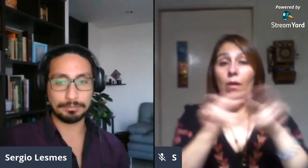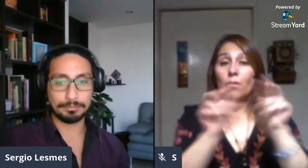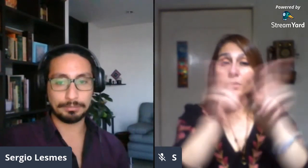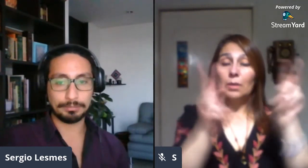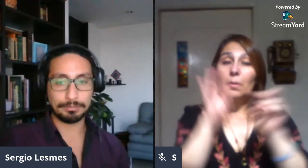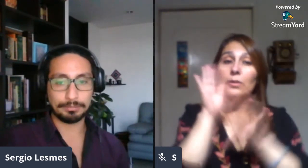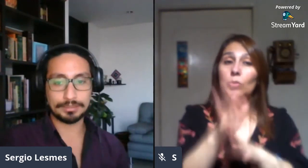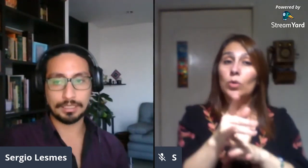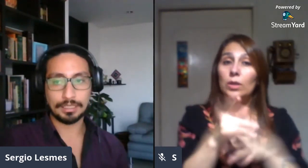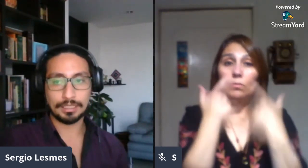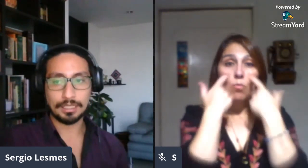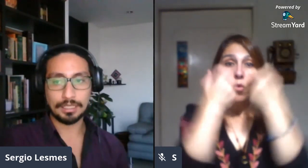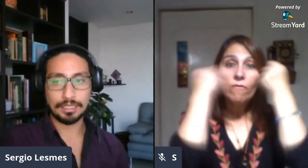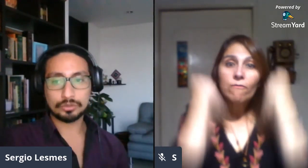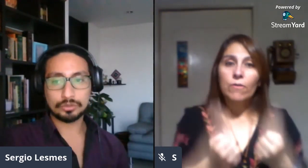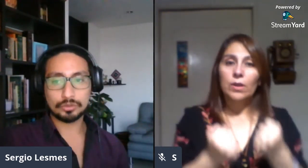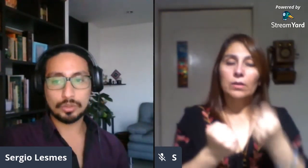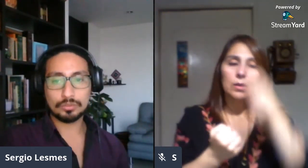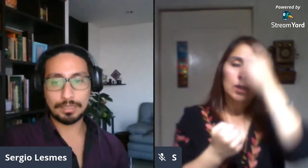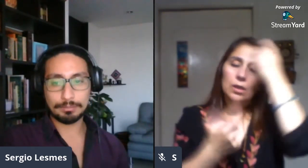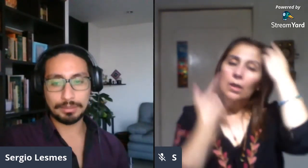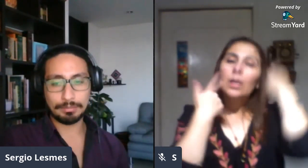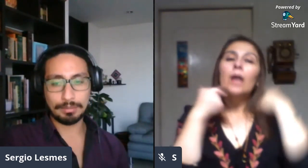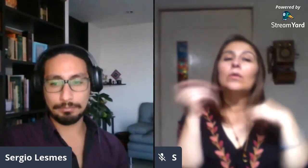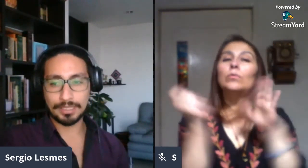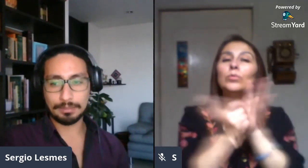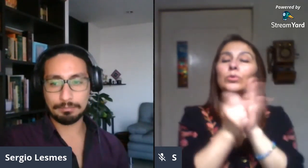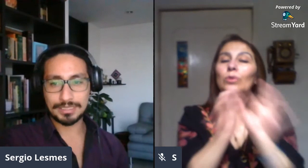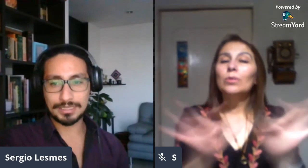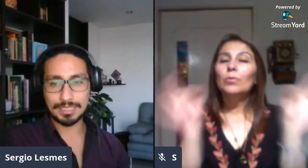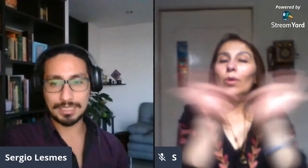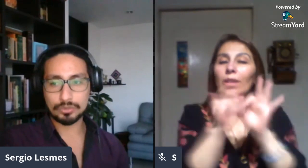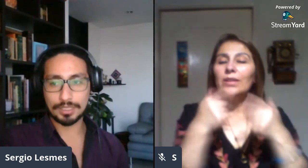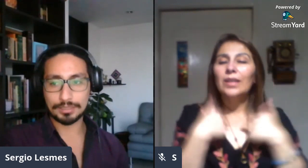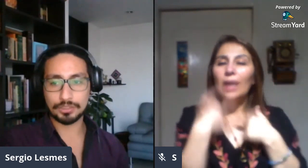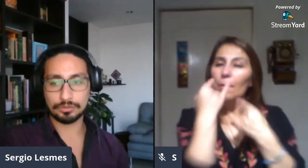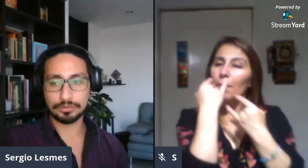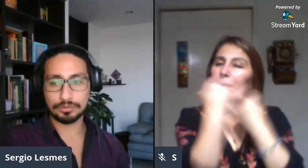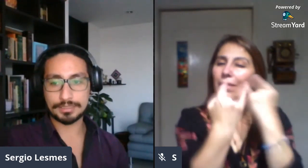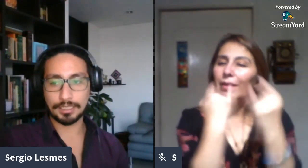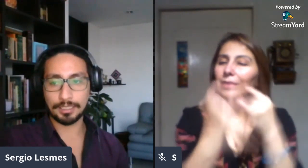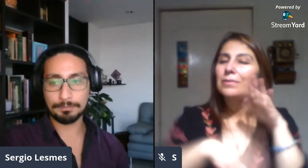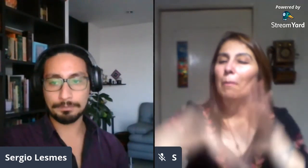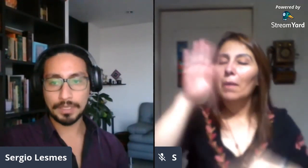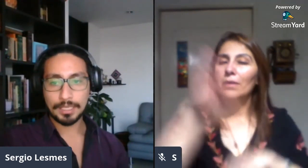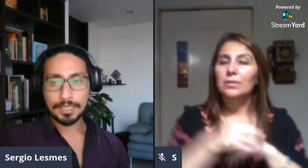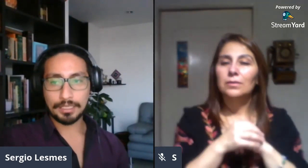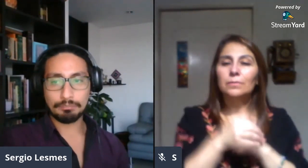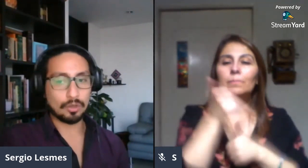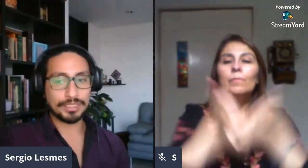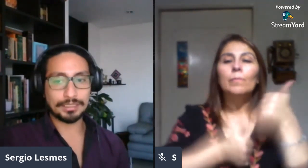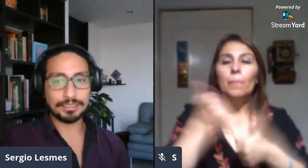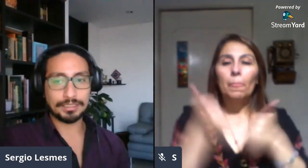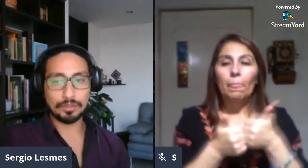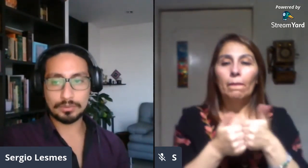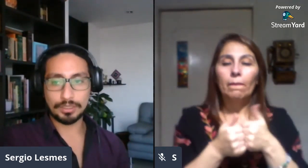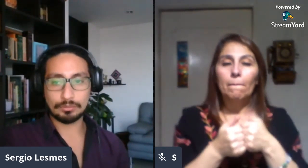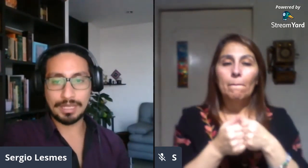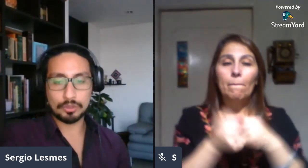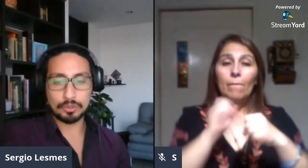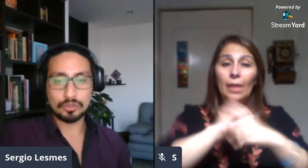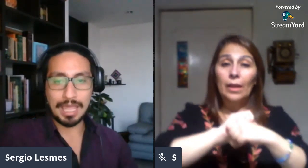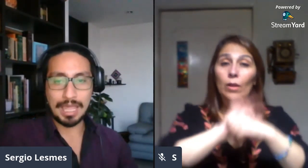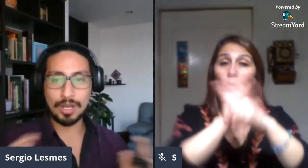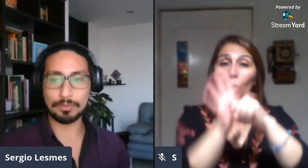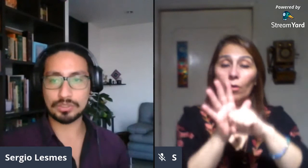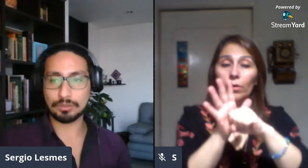entender otro asunto que a mí me llama mucho la atención, y es que pues el COVID ha tenido la posibilidad, digamos,